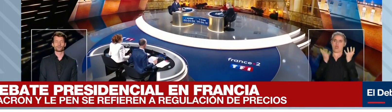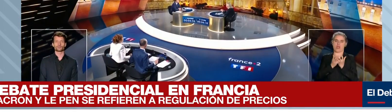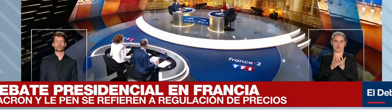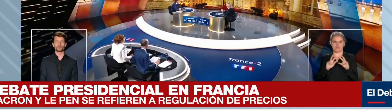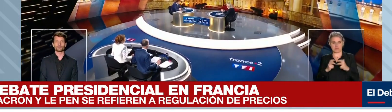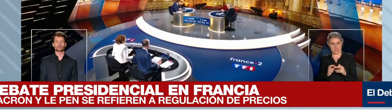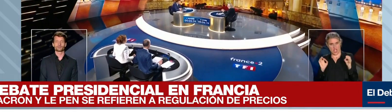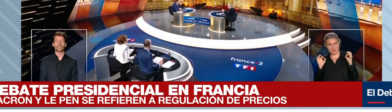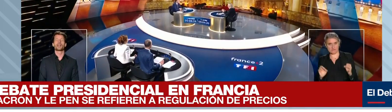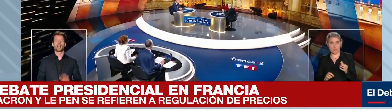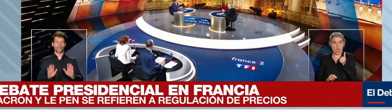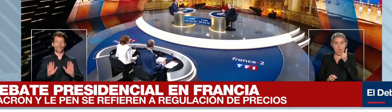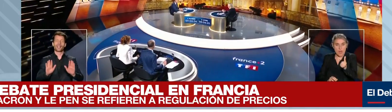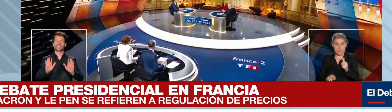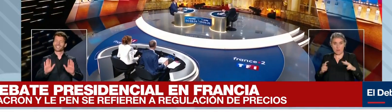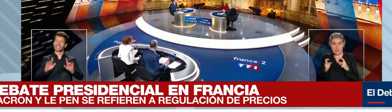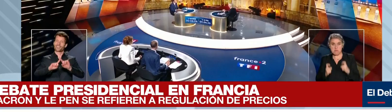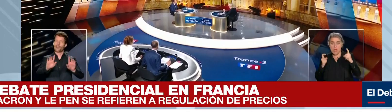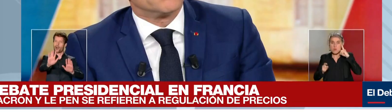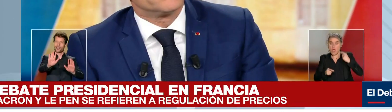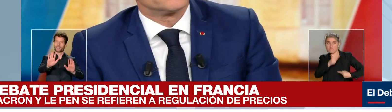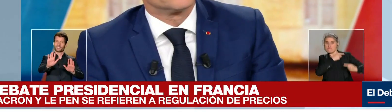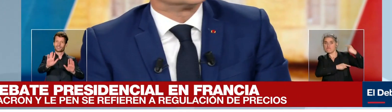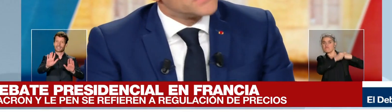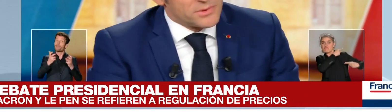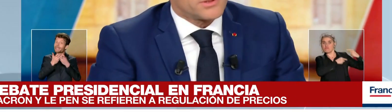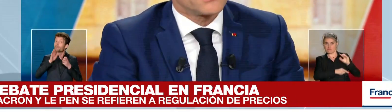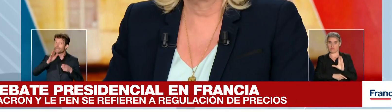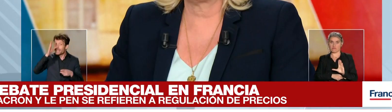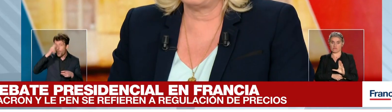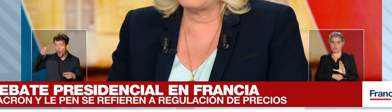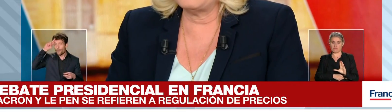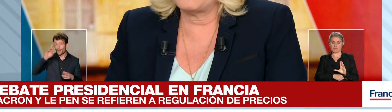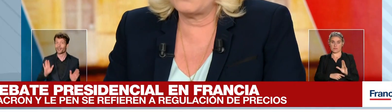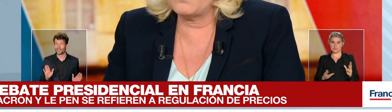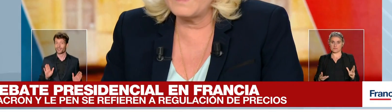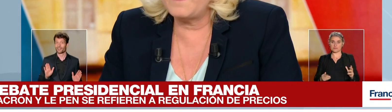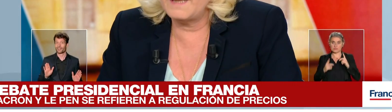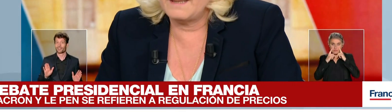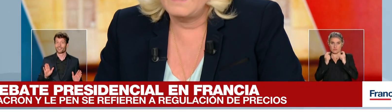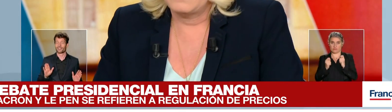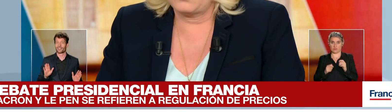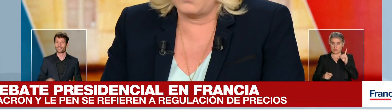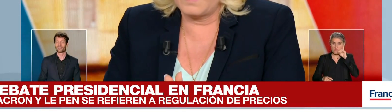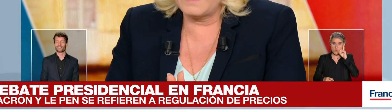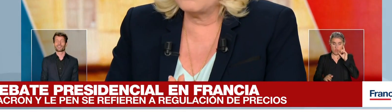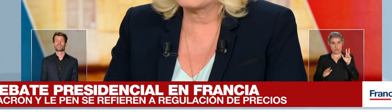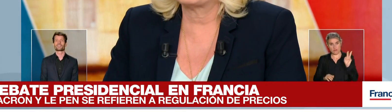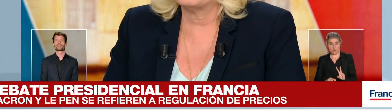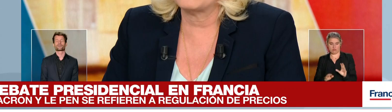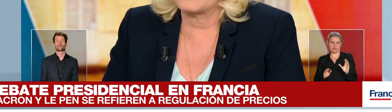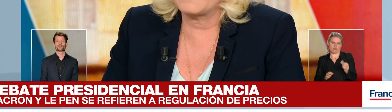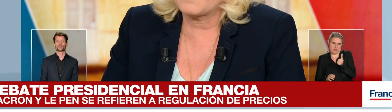son la consecuencia de la inversión. Esa es otra cosa. Ese es el precio europeo. No es otra cosa.